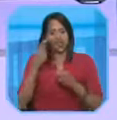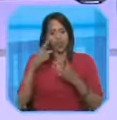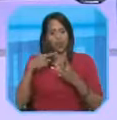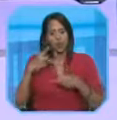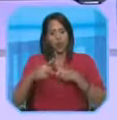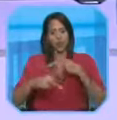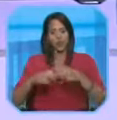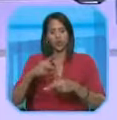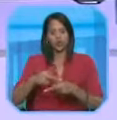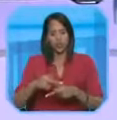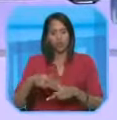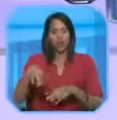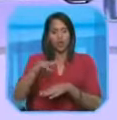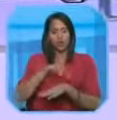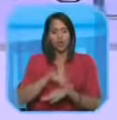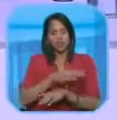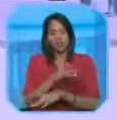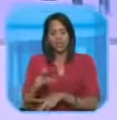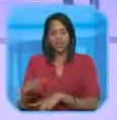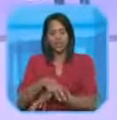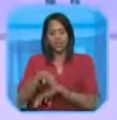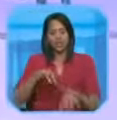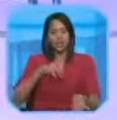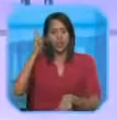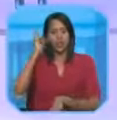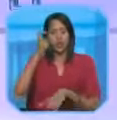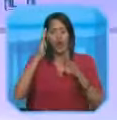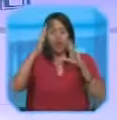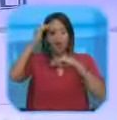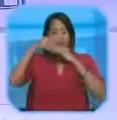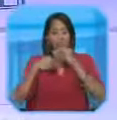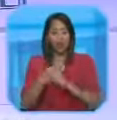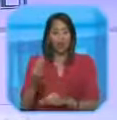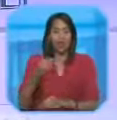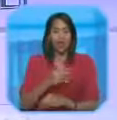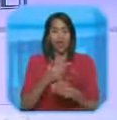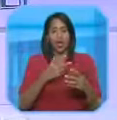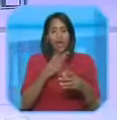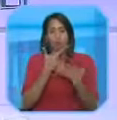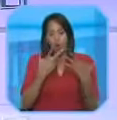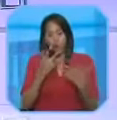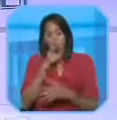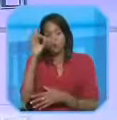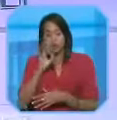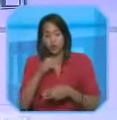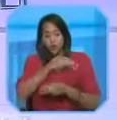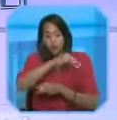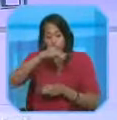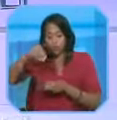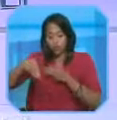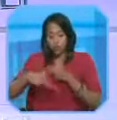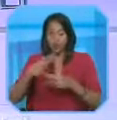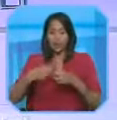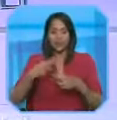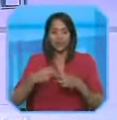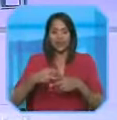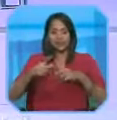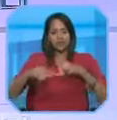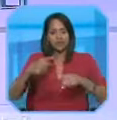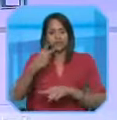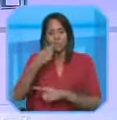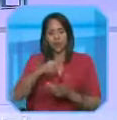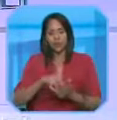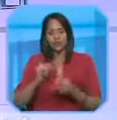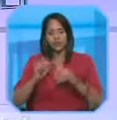los productores de las mercedes del llano en el estado guárico alertan que solo han sembrado el 8 por ciento de las tierras poniendo en riesgo el ciclo